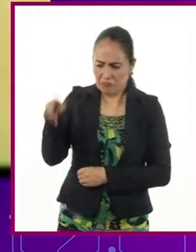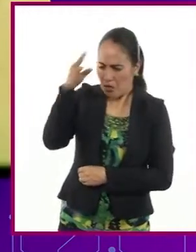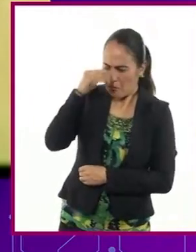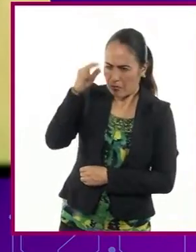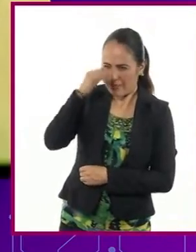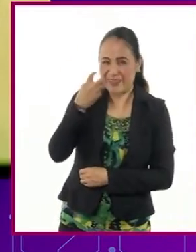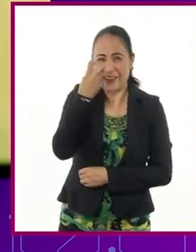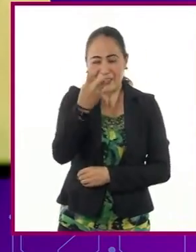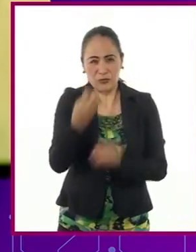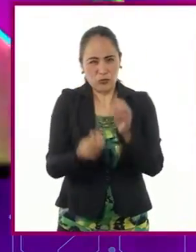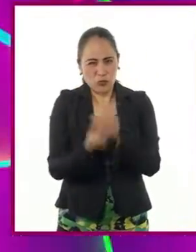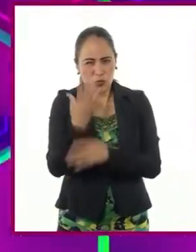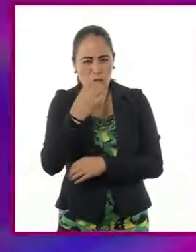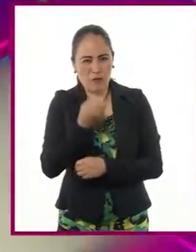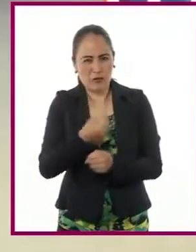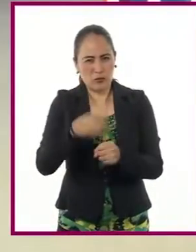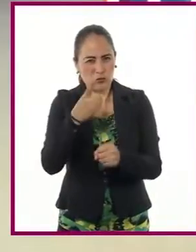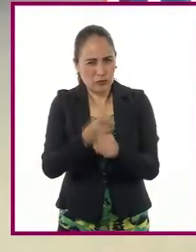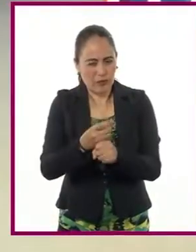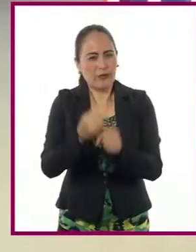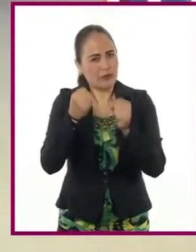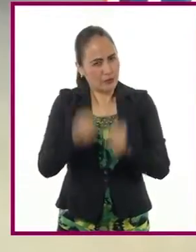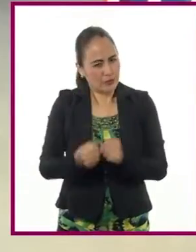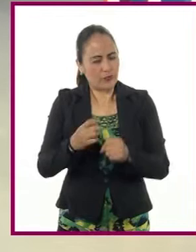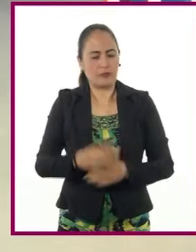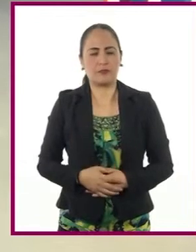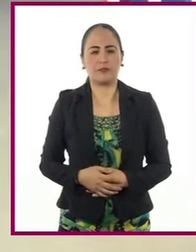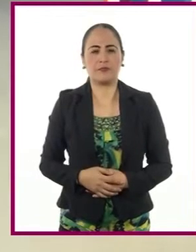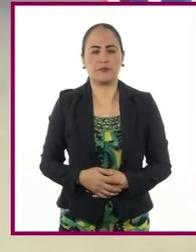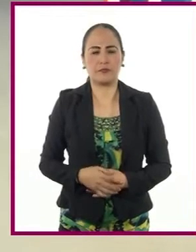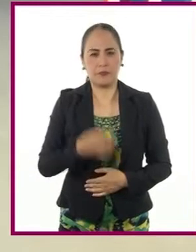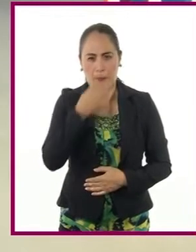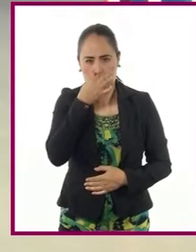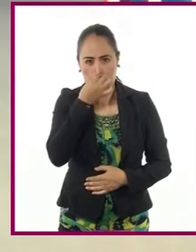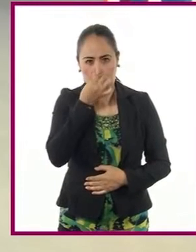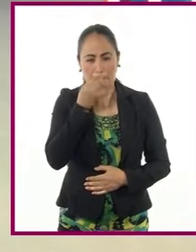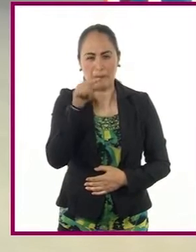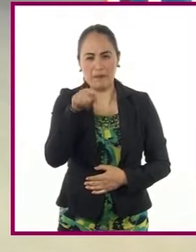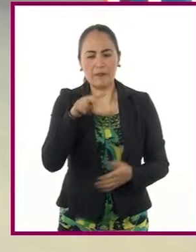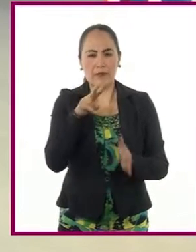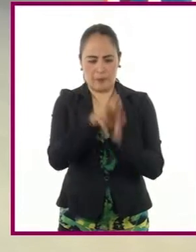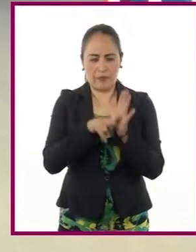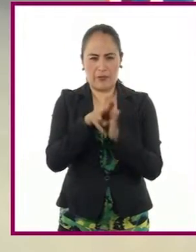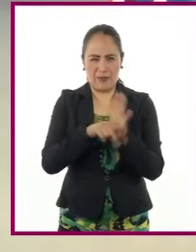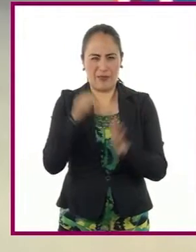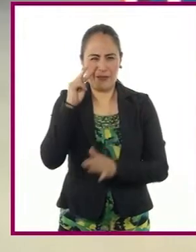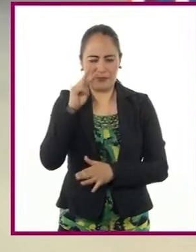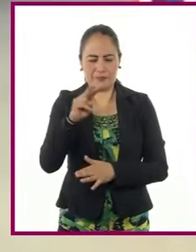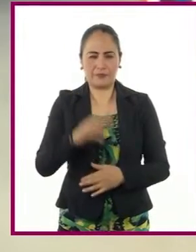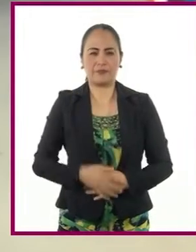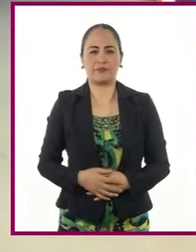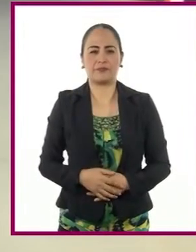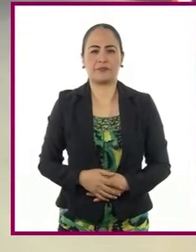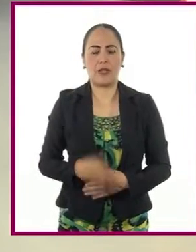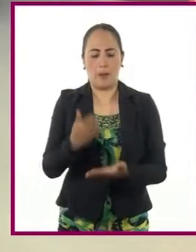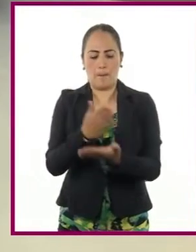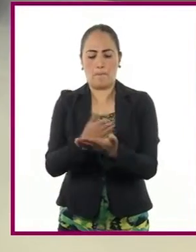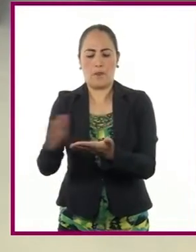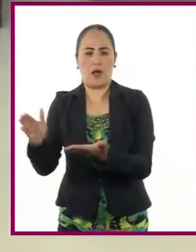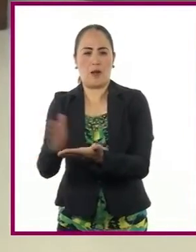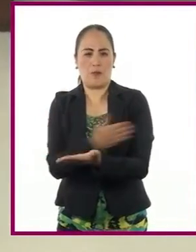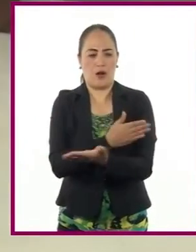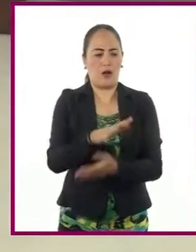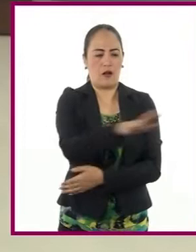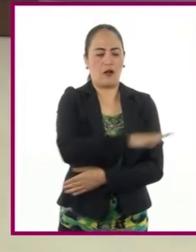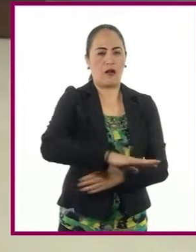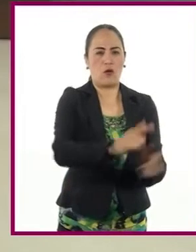nueva sociedad definitivamente. Como pudieron observar en el video, se hace mención a la división de República de